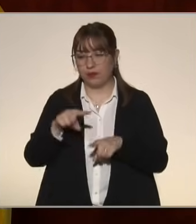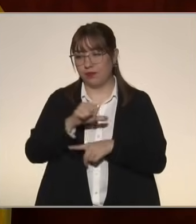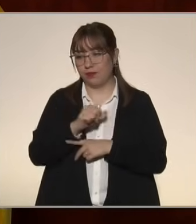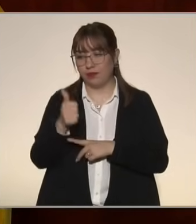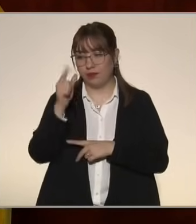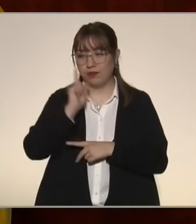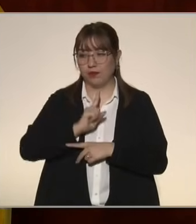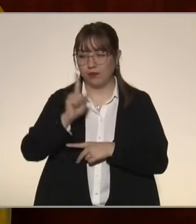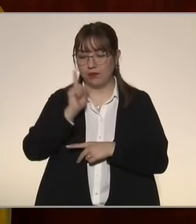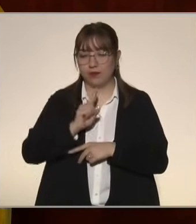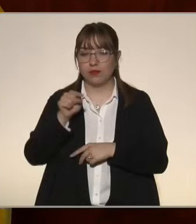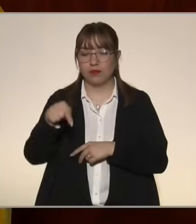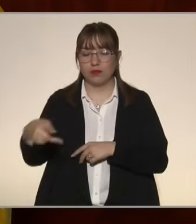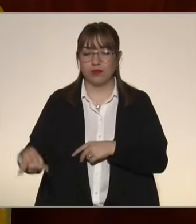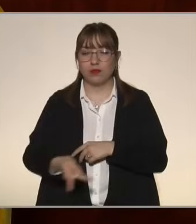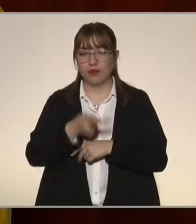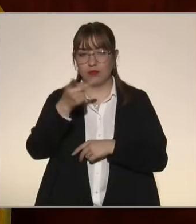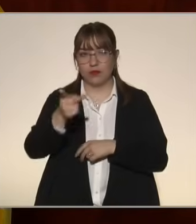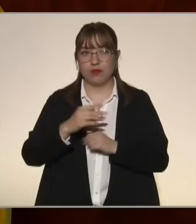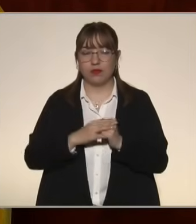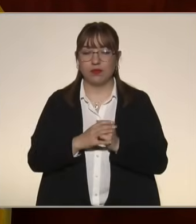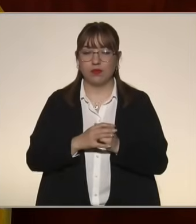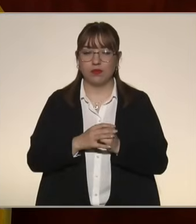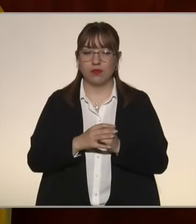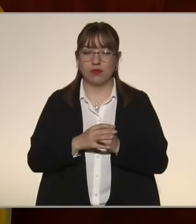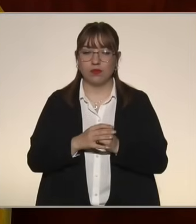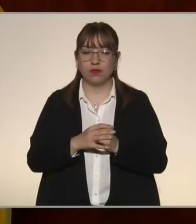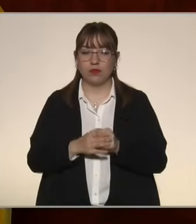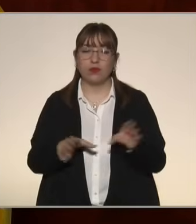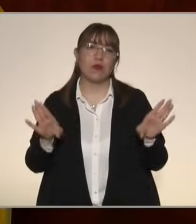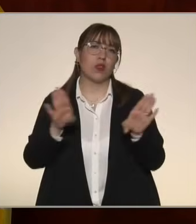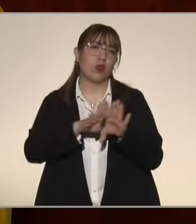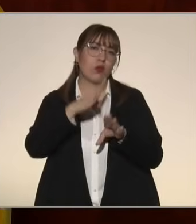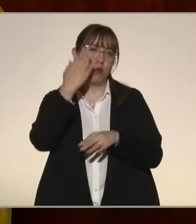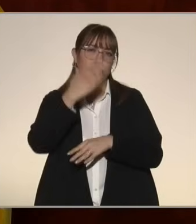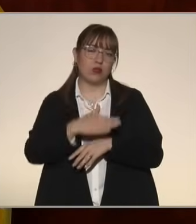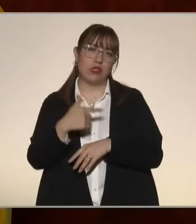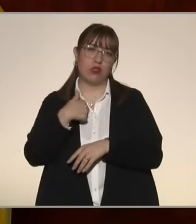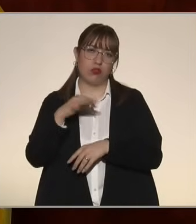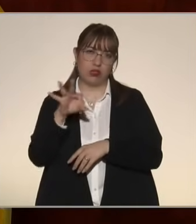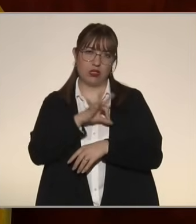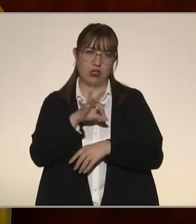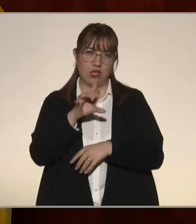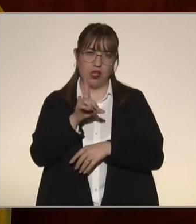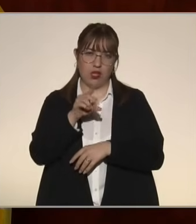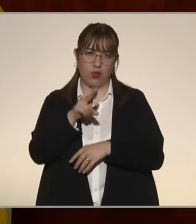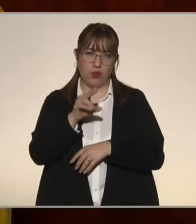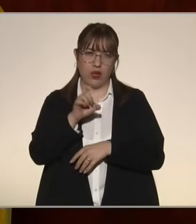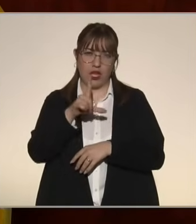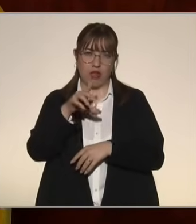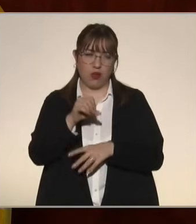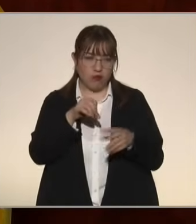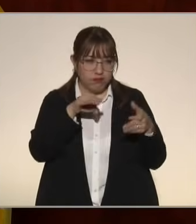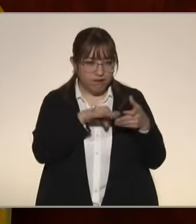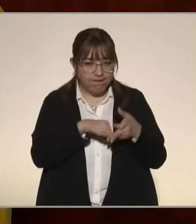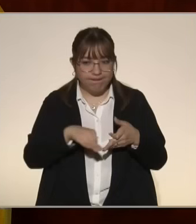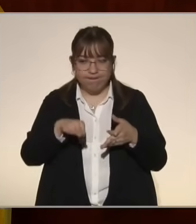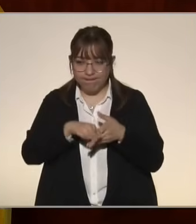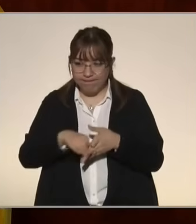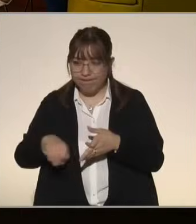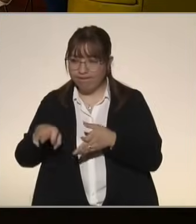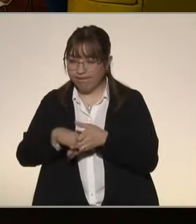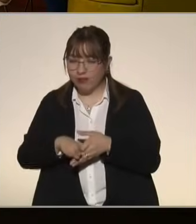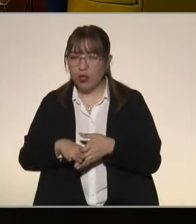nos preguntaba, ¿cómo podemos saber si tenemos un duelo recurrente? ¿Cómo puede ella